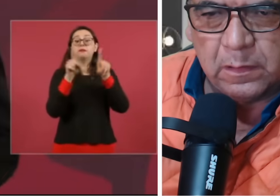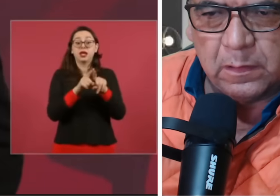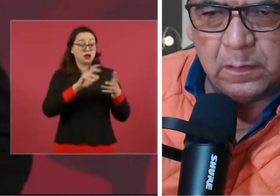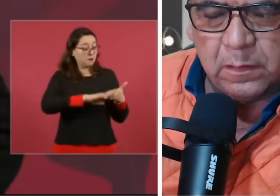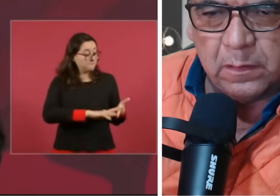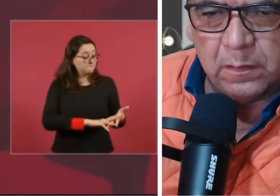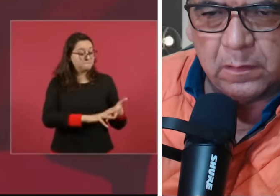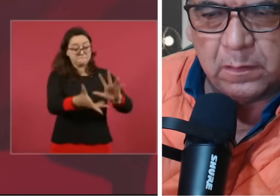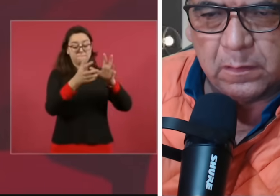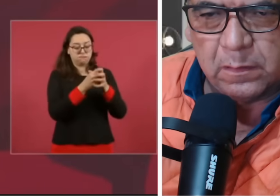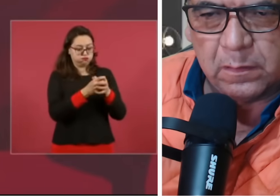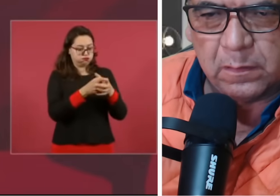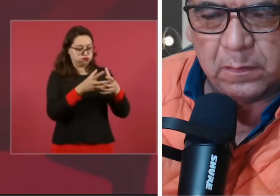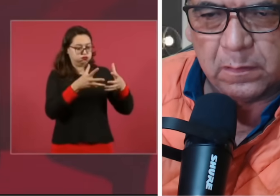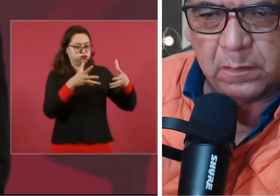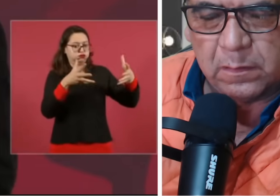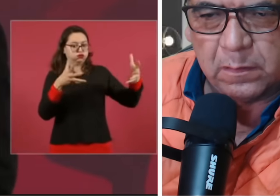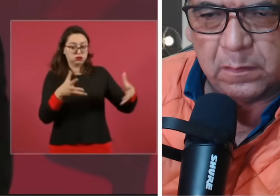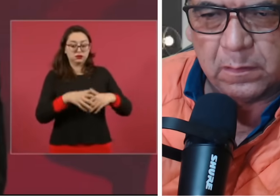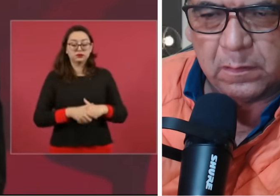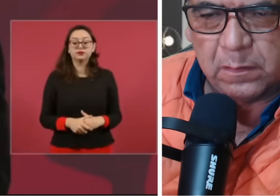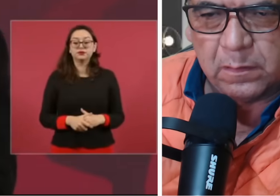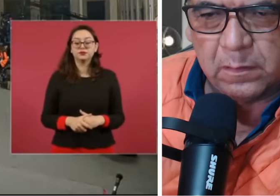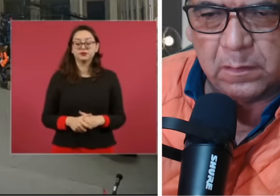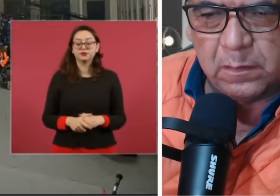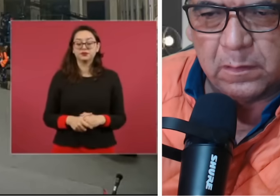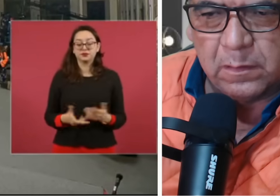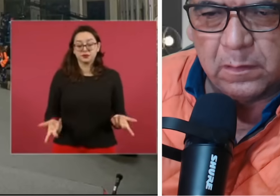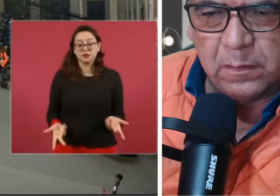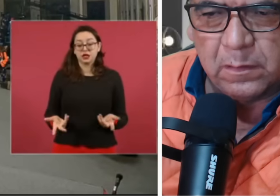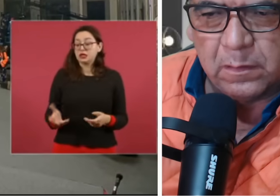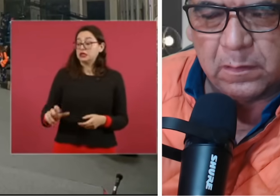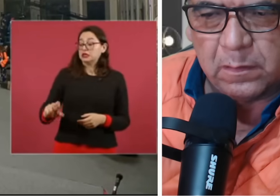Si les muestro lo del fin de semana,